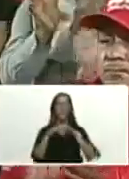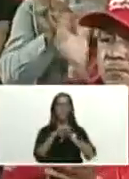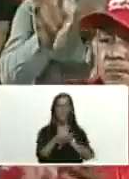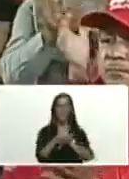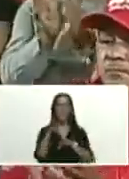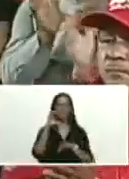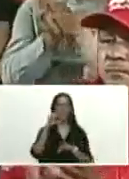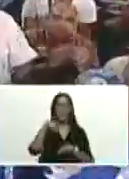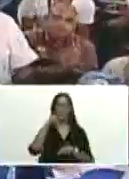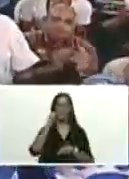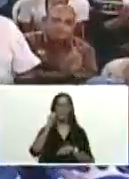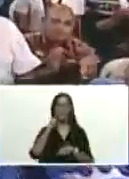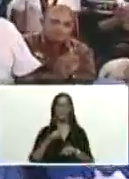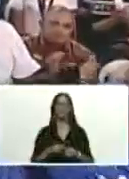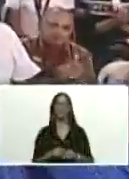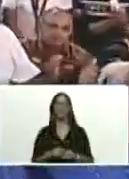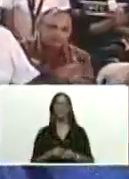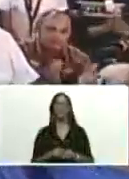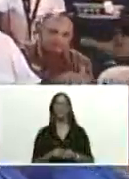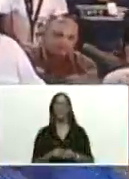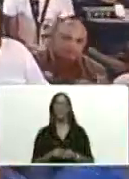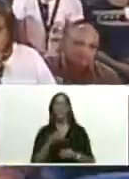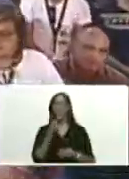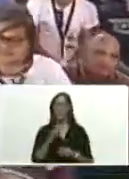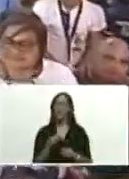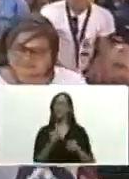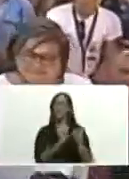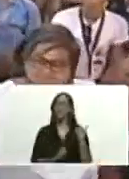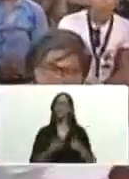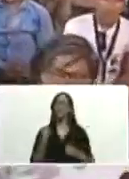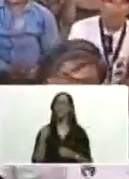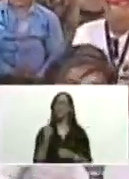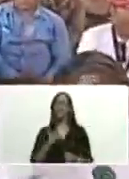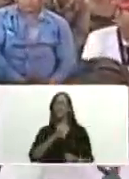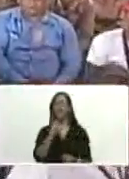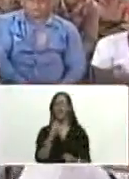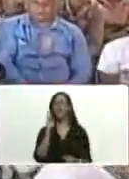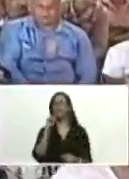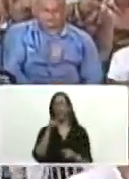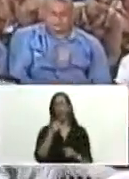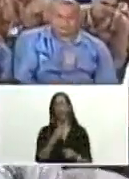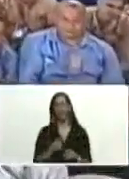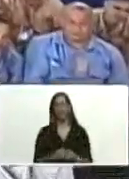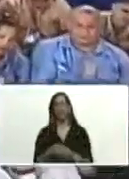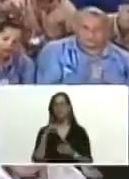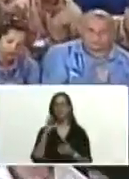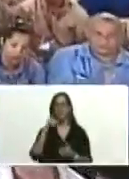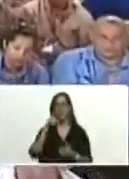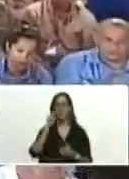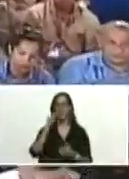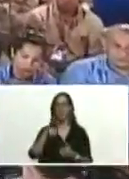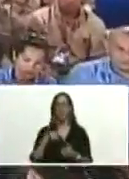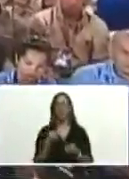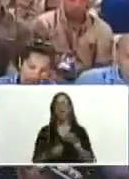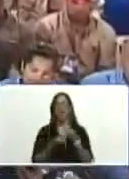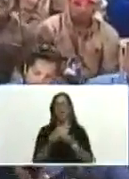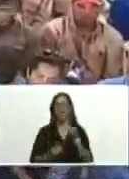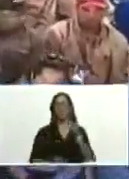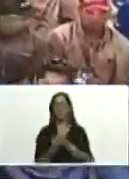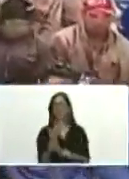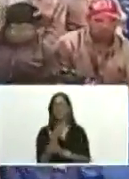de los cpt bueno presidente en primer lugar hay que decir que usted lo ha dicho los cpt nacieron en el momento